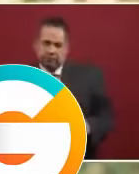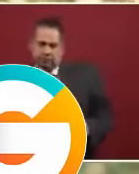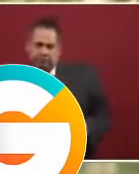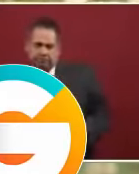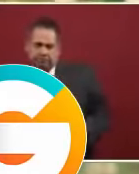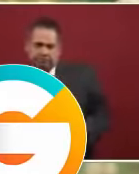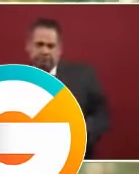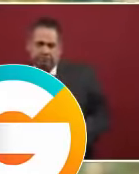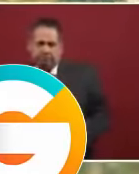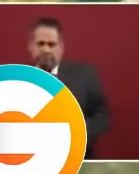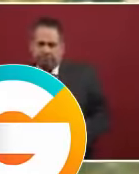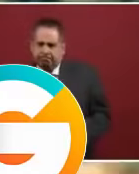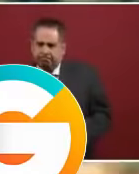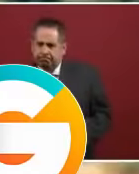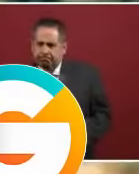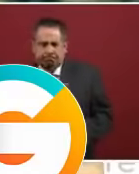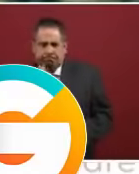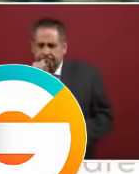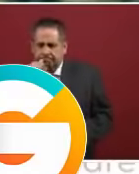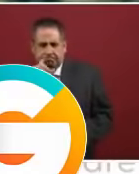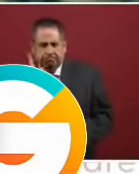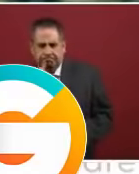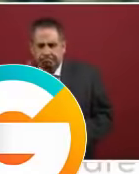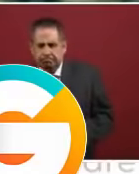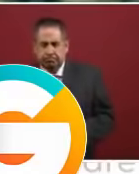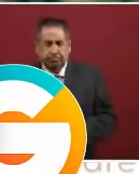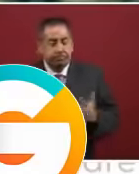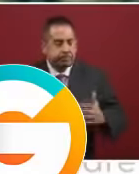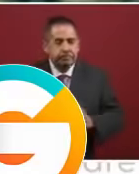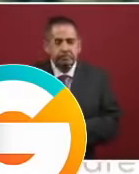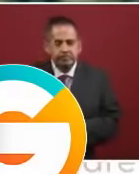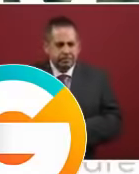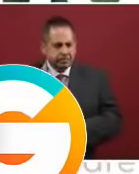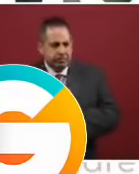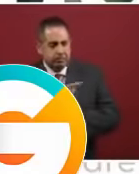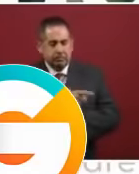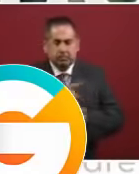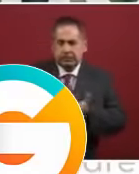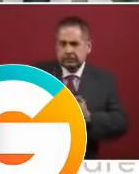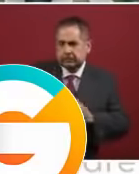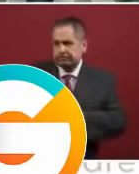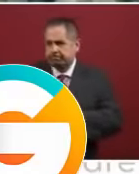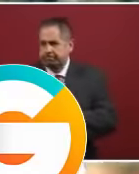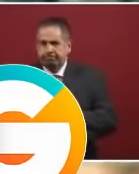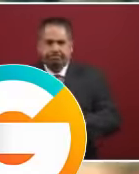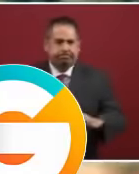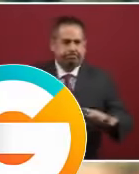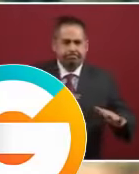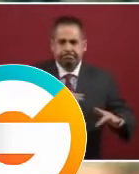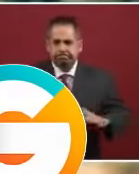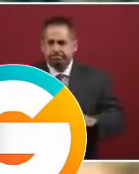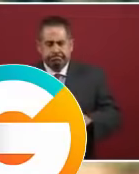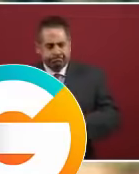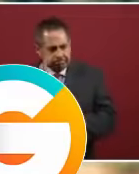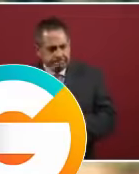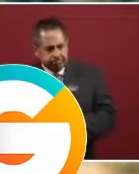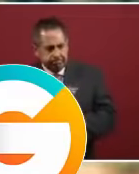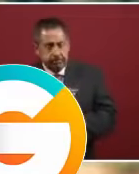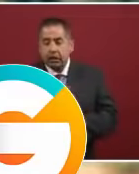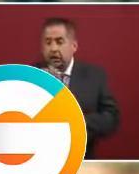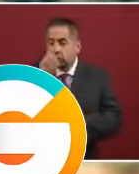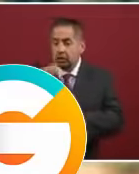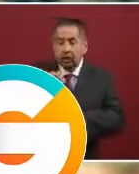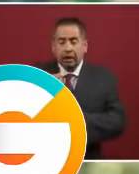pasando, que no era alcohol. Empecé a descubrir su ansiedad, faltas puntuales a la